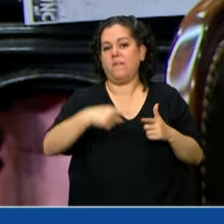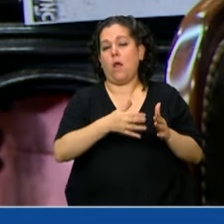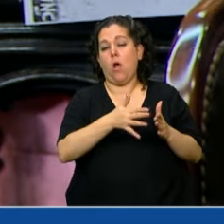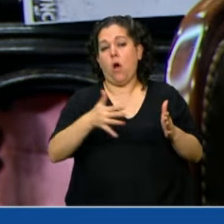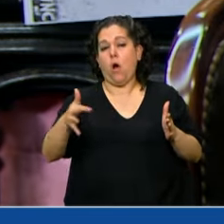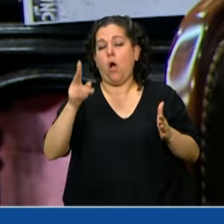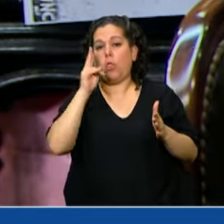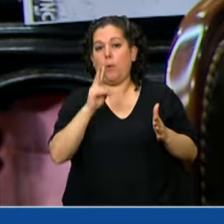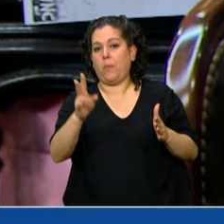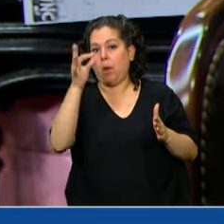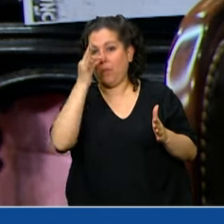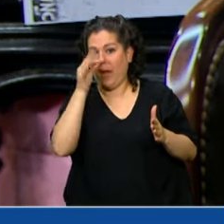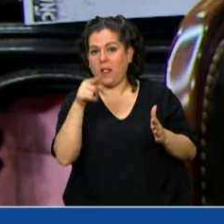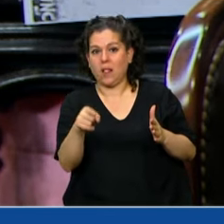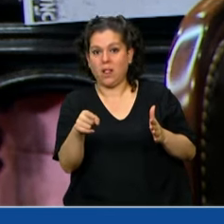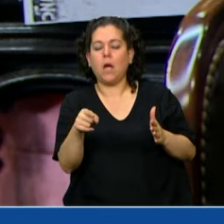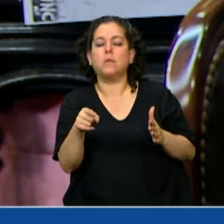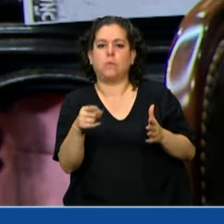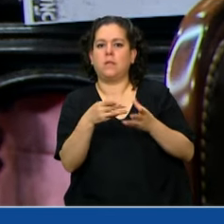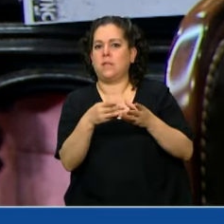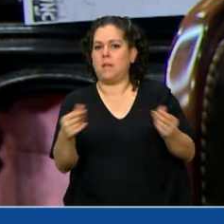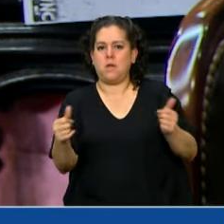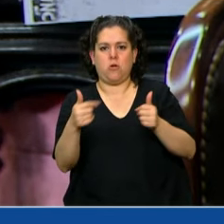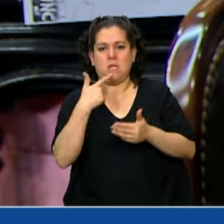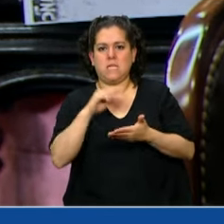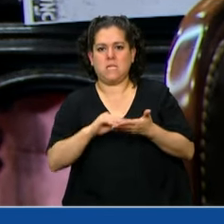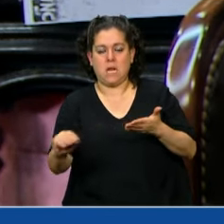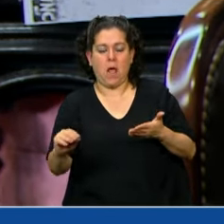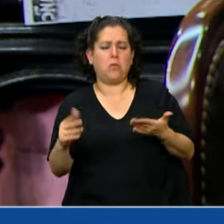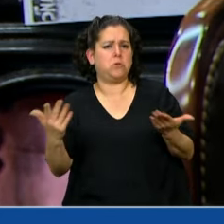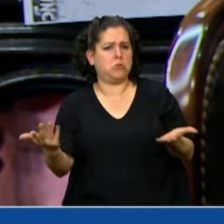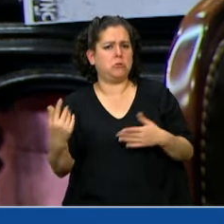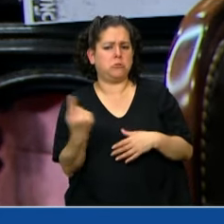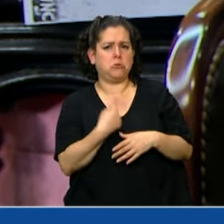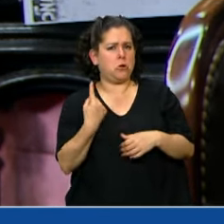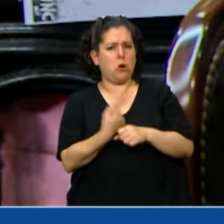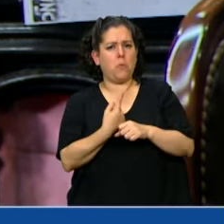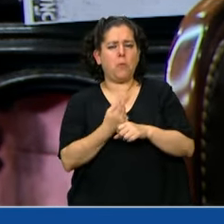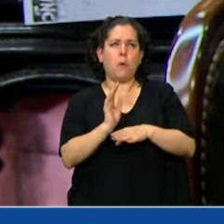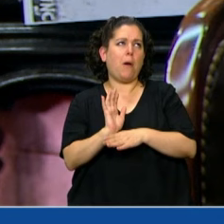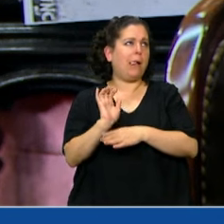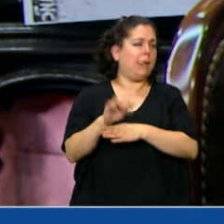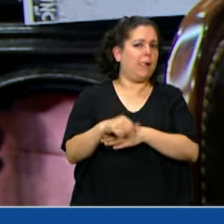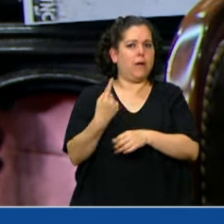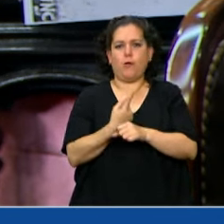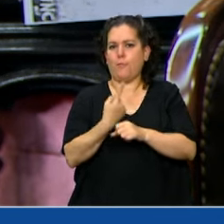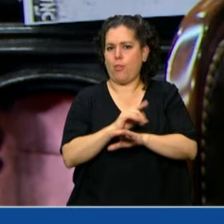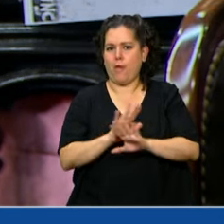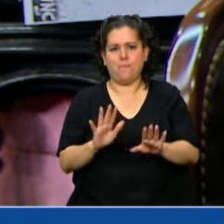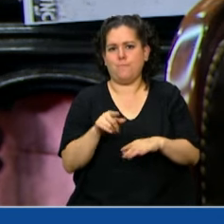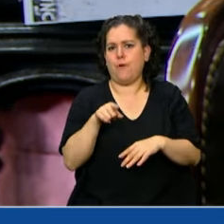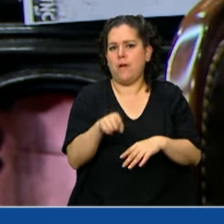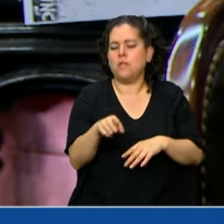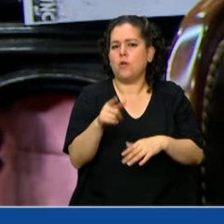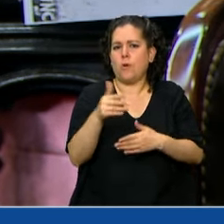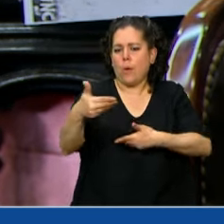largo en el 2020 eh se terminó en el senado entonces la verdad que no nos podemos hacerlos distraídos esta ley surge como respuesta a una